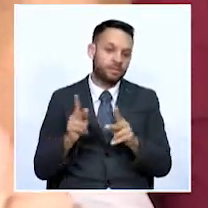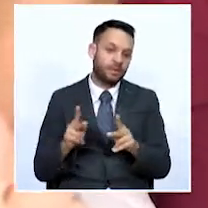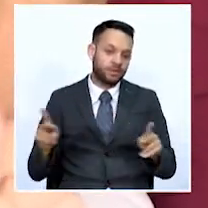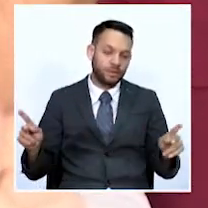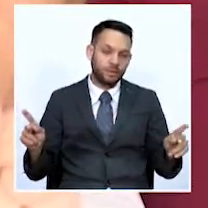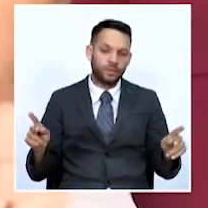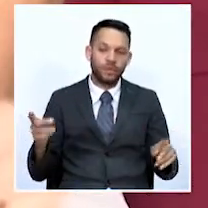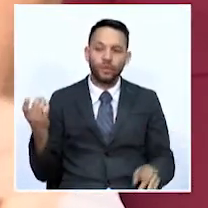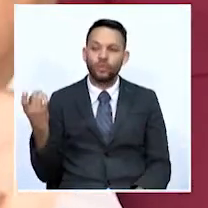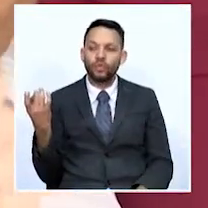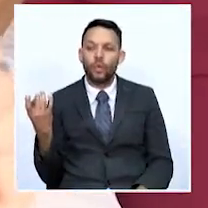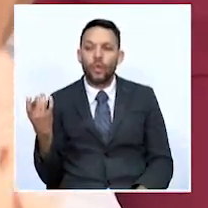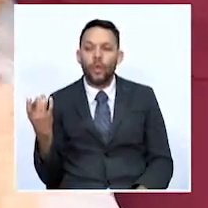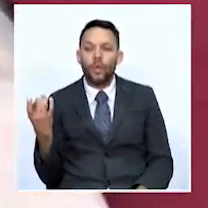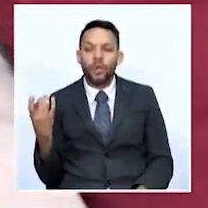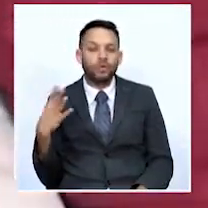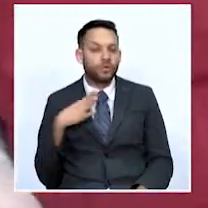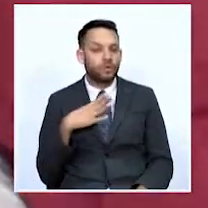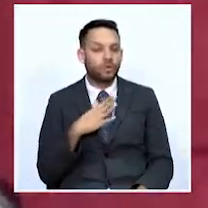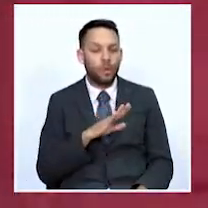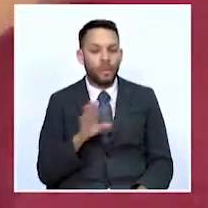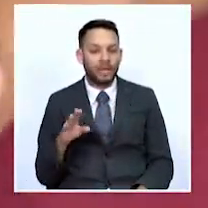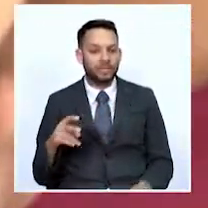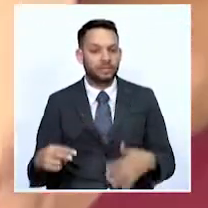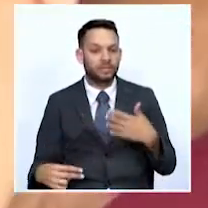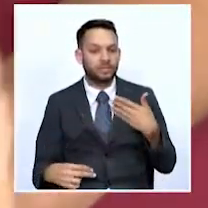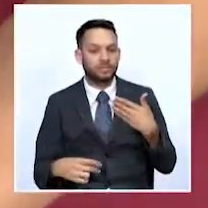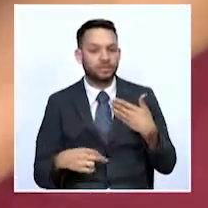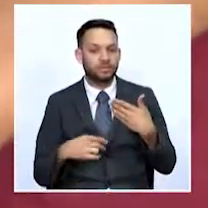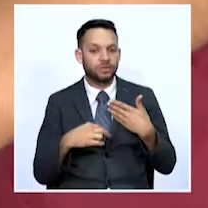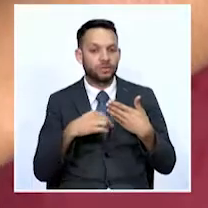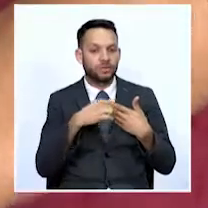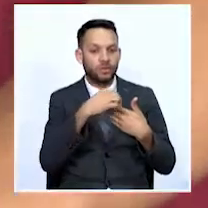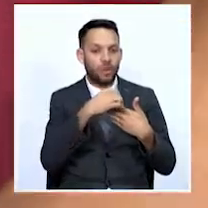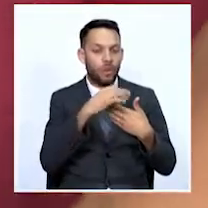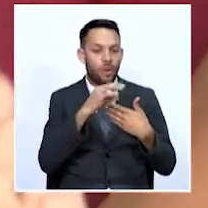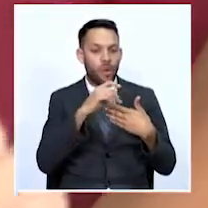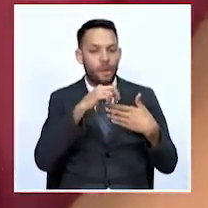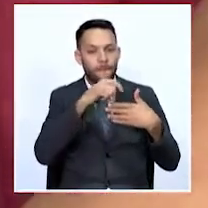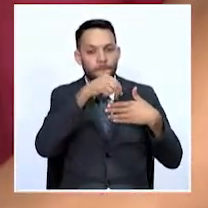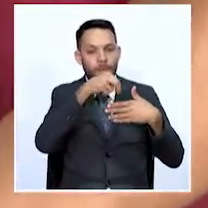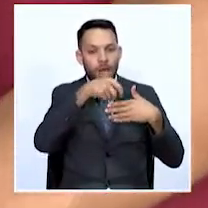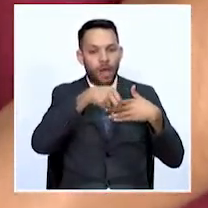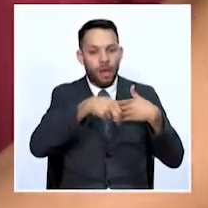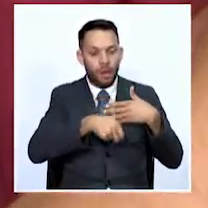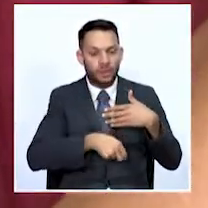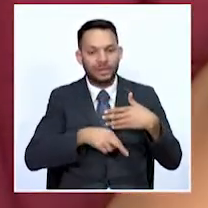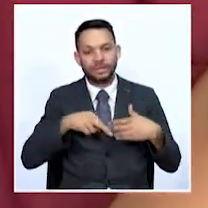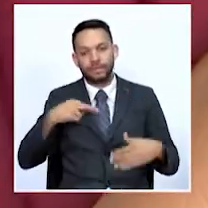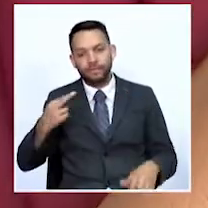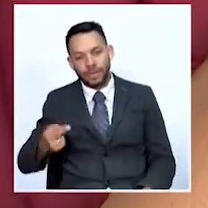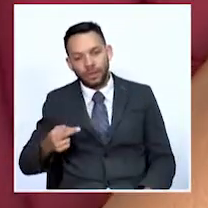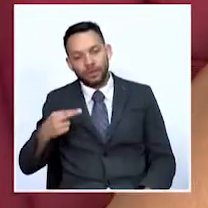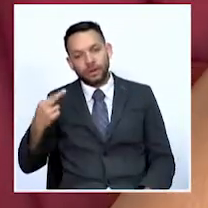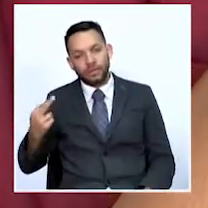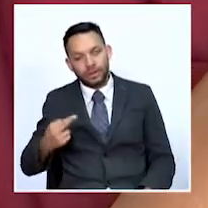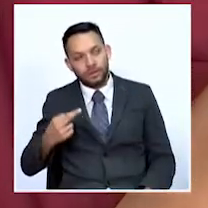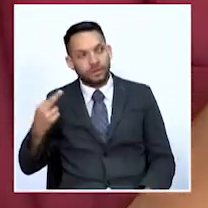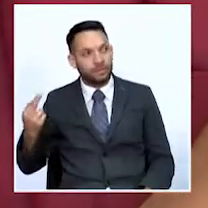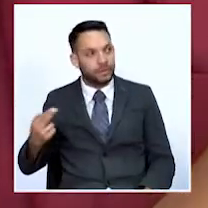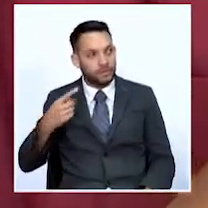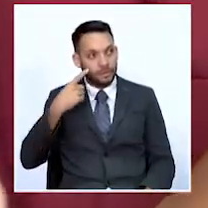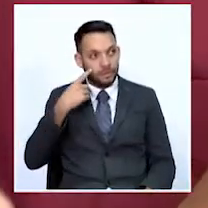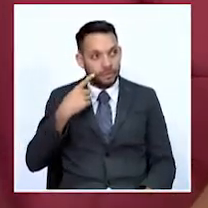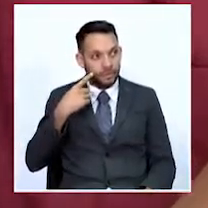que solo me duele cuando subo y bajo las escaleras, claro, porque estoy haciendo este movimiento y miren lo que hace la rodilla, miren lo que hace